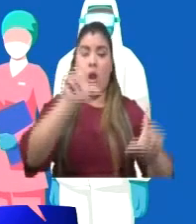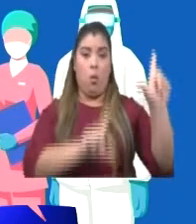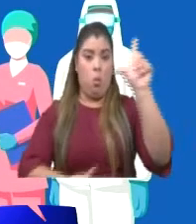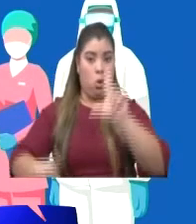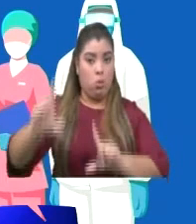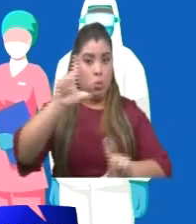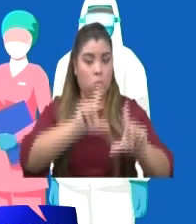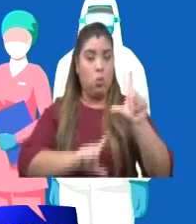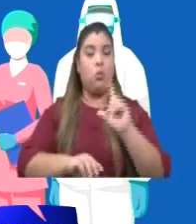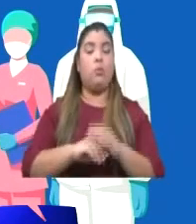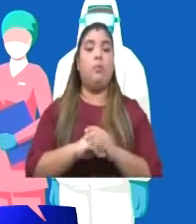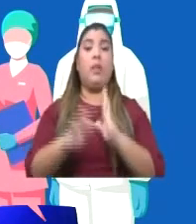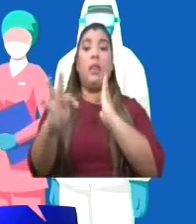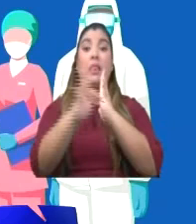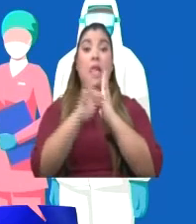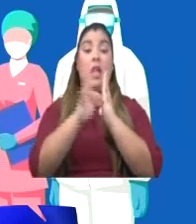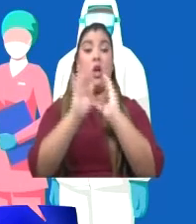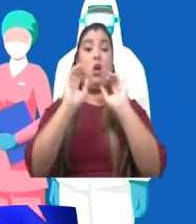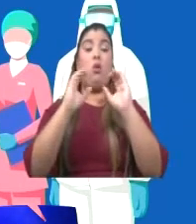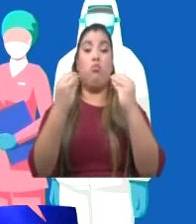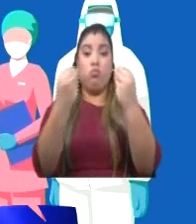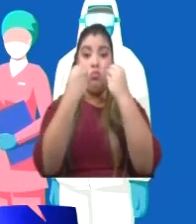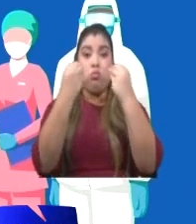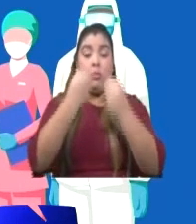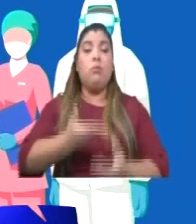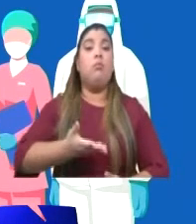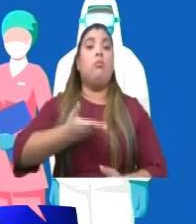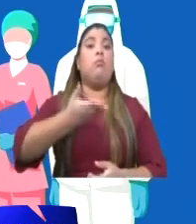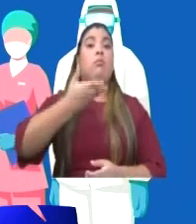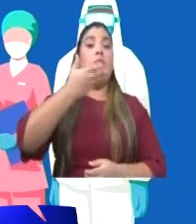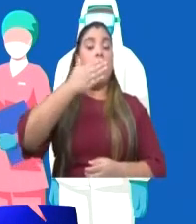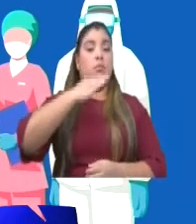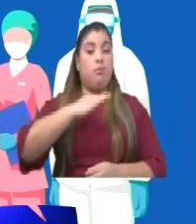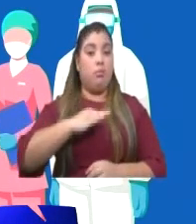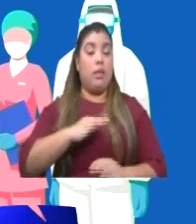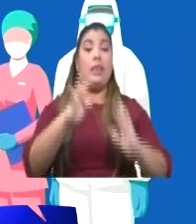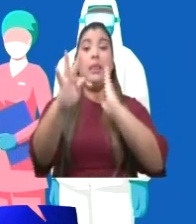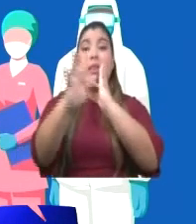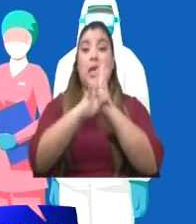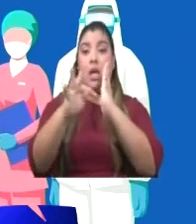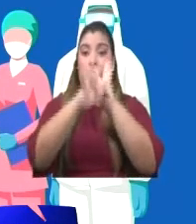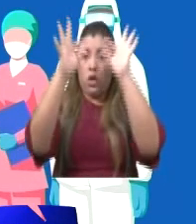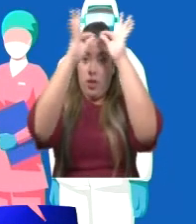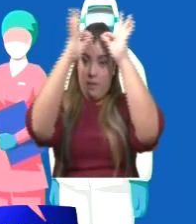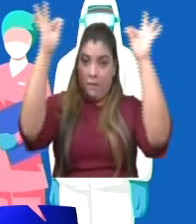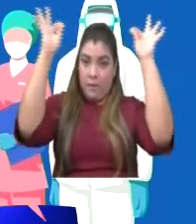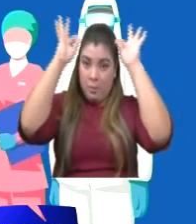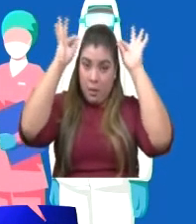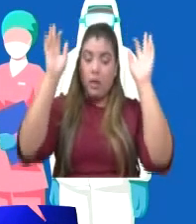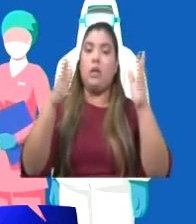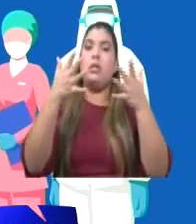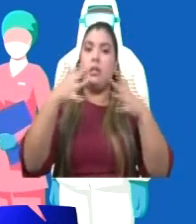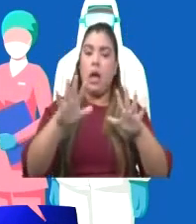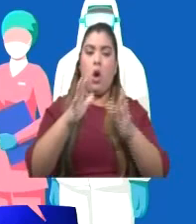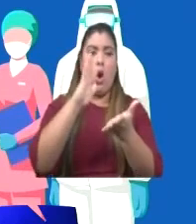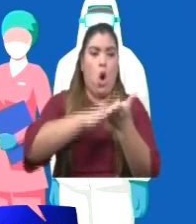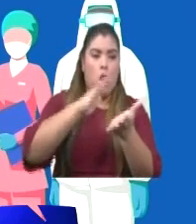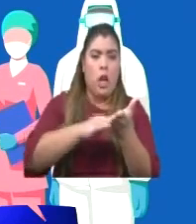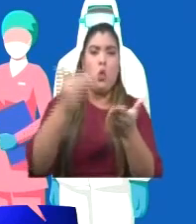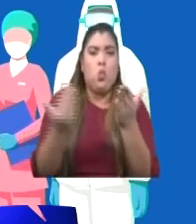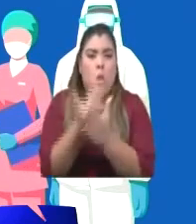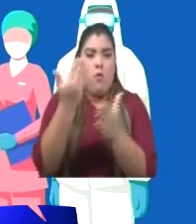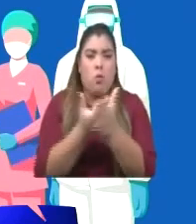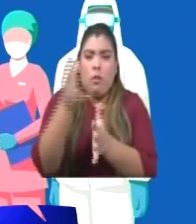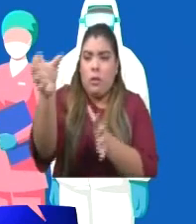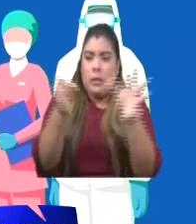técnico de terapia respiratoria y técnicos de enfermería dándonos un total en